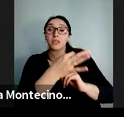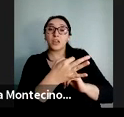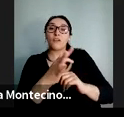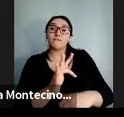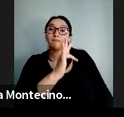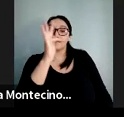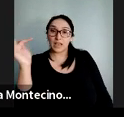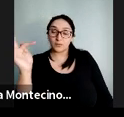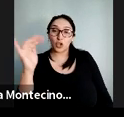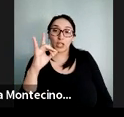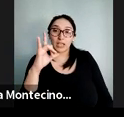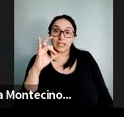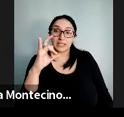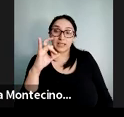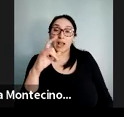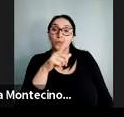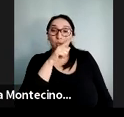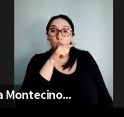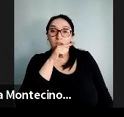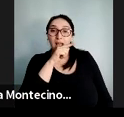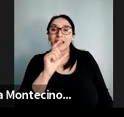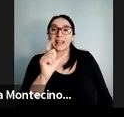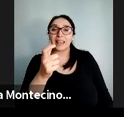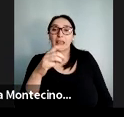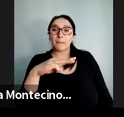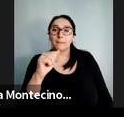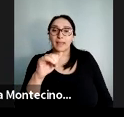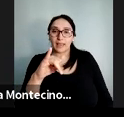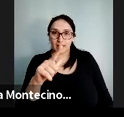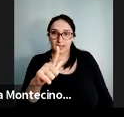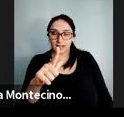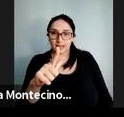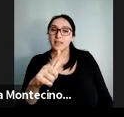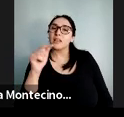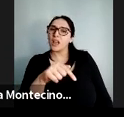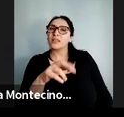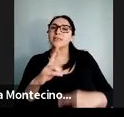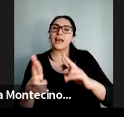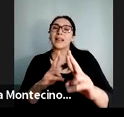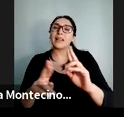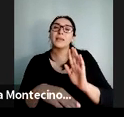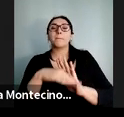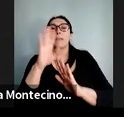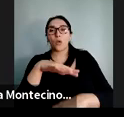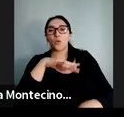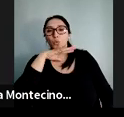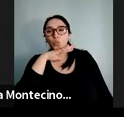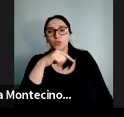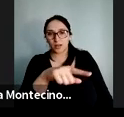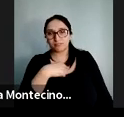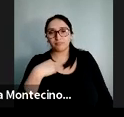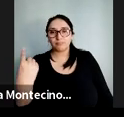Facebook, Instagram, Twitter y Gmail, y además son las redes que se usan en la actualidad de mayor